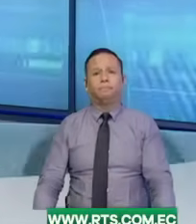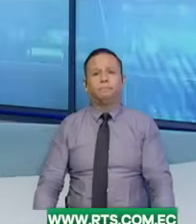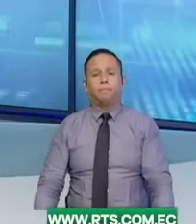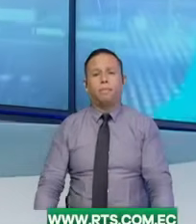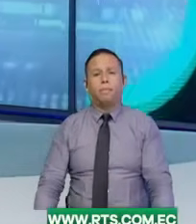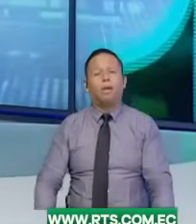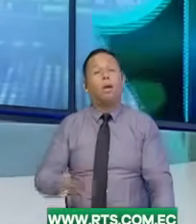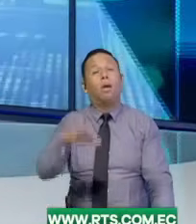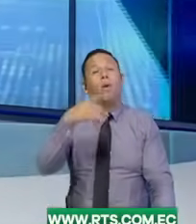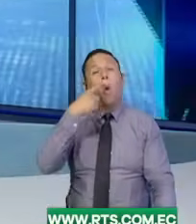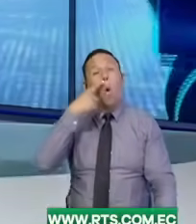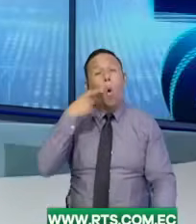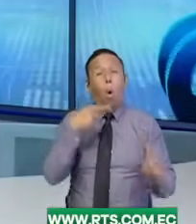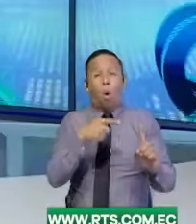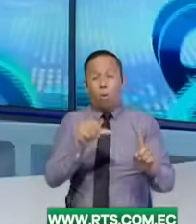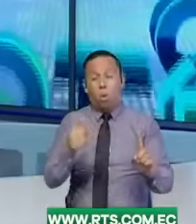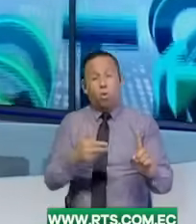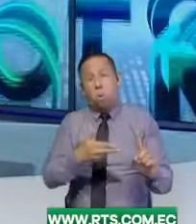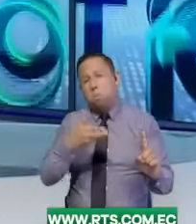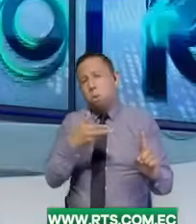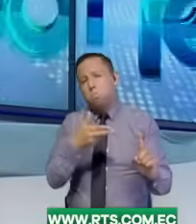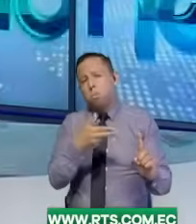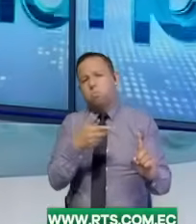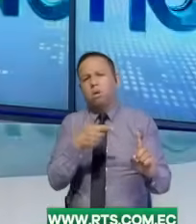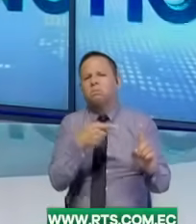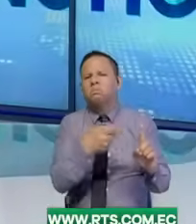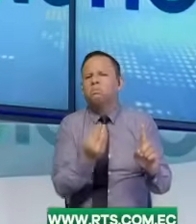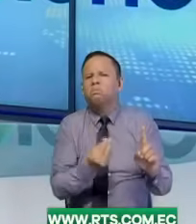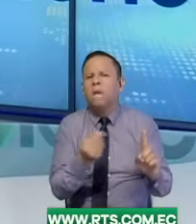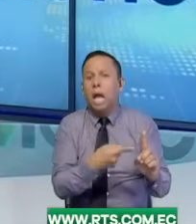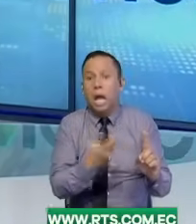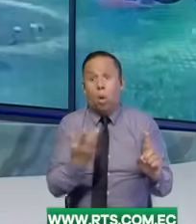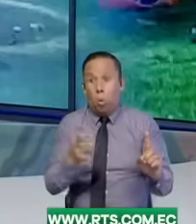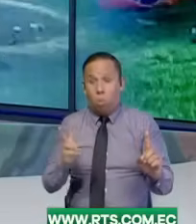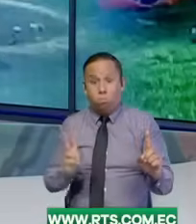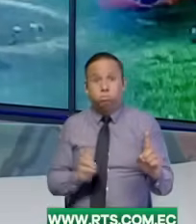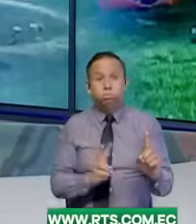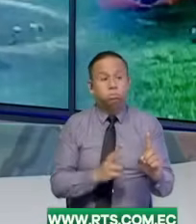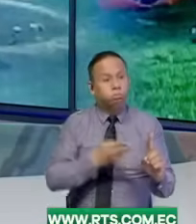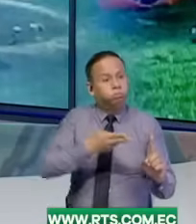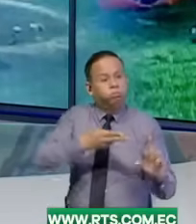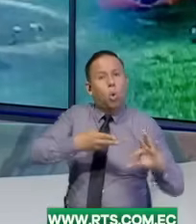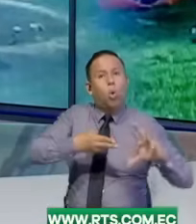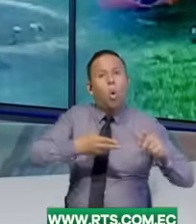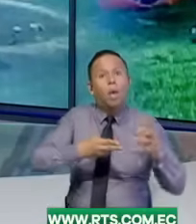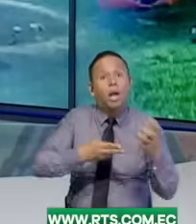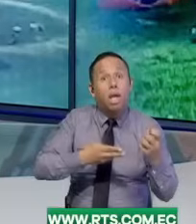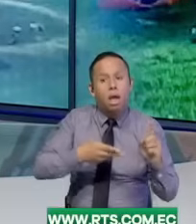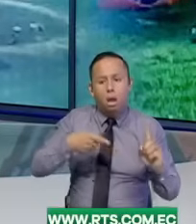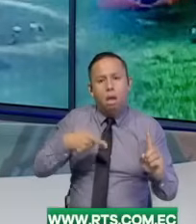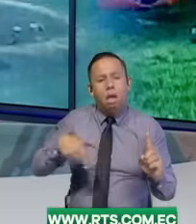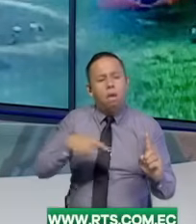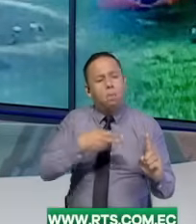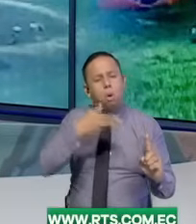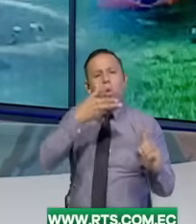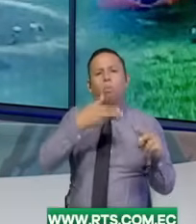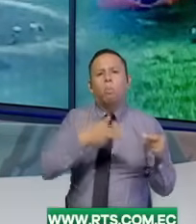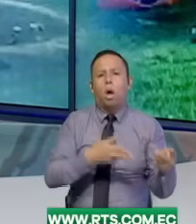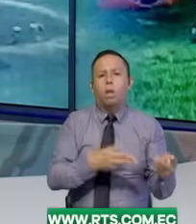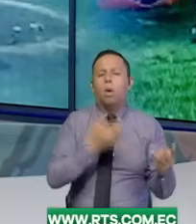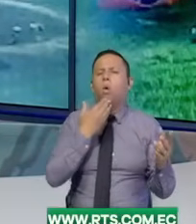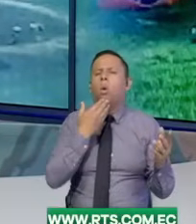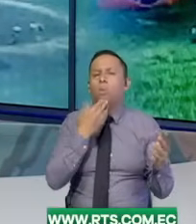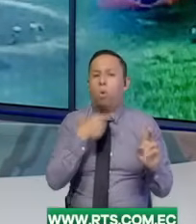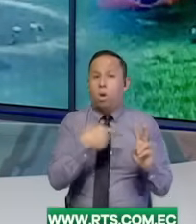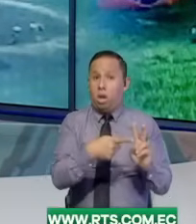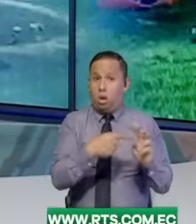Un hombre fue asesinado cuando aparentemente intentaron robarle en el norte de Quito. Según las autoridades, él y su pareja habrían